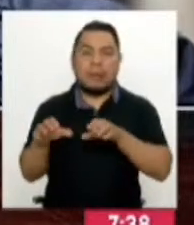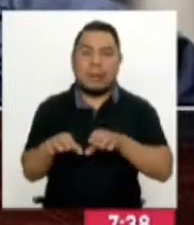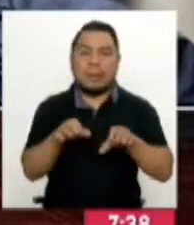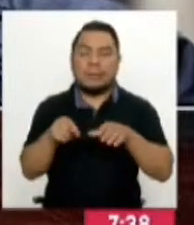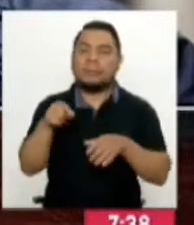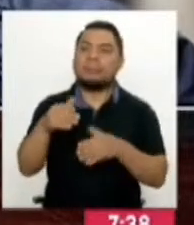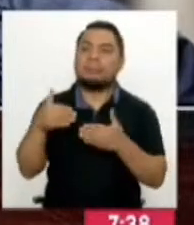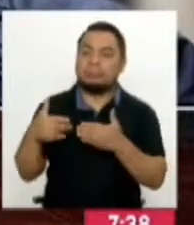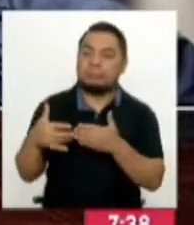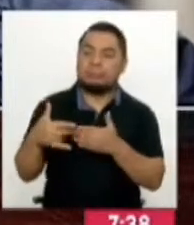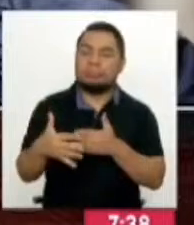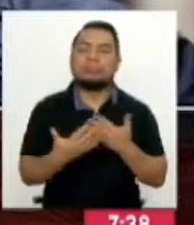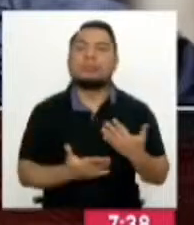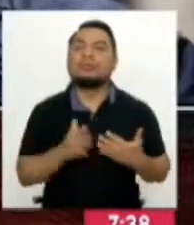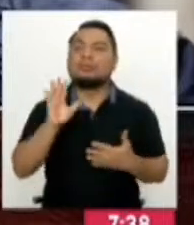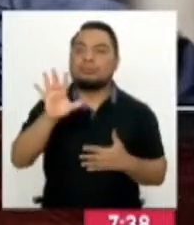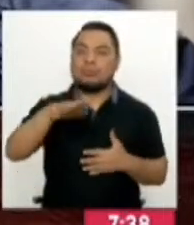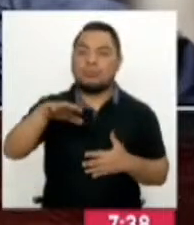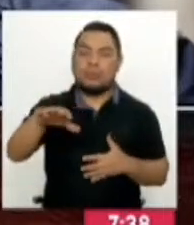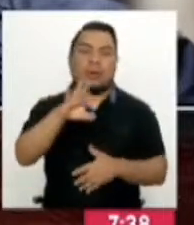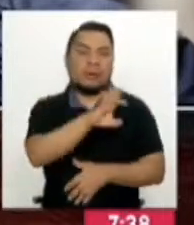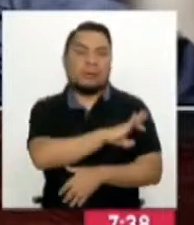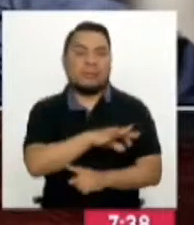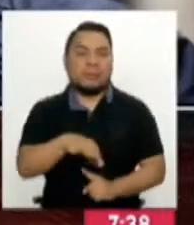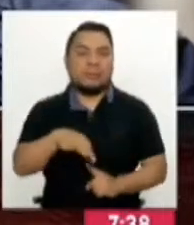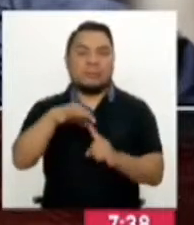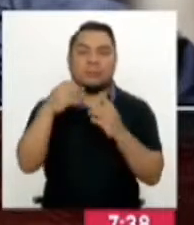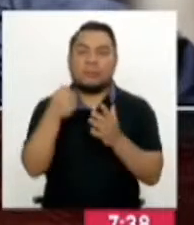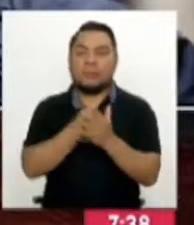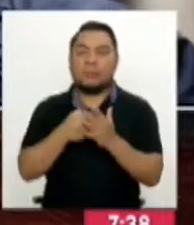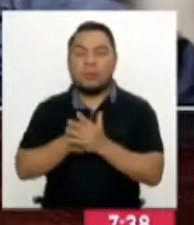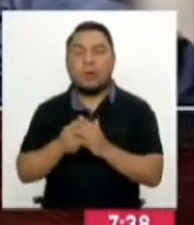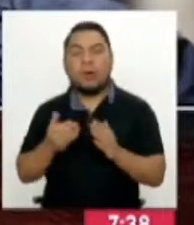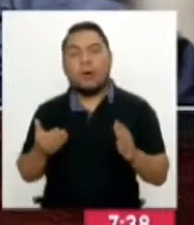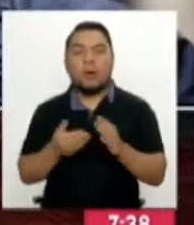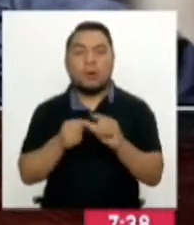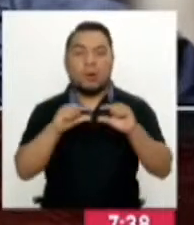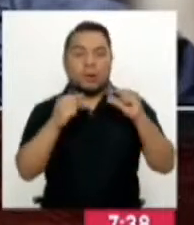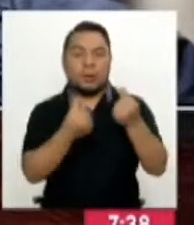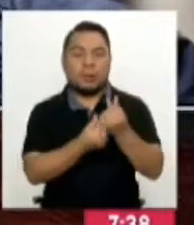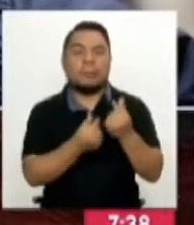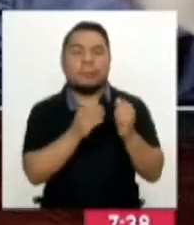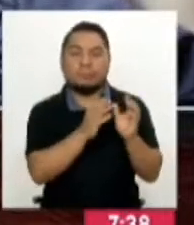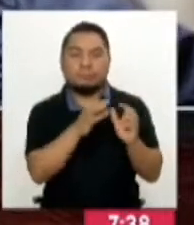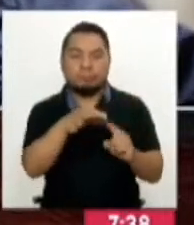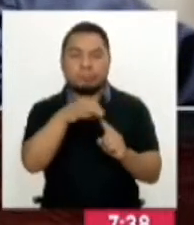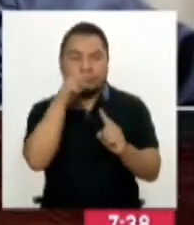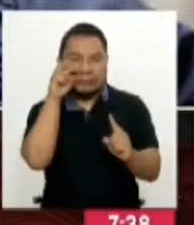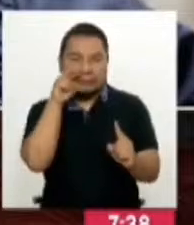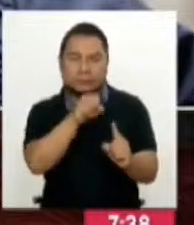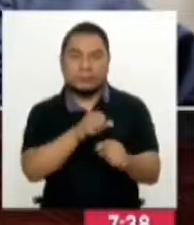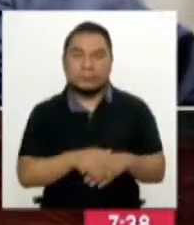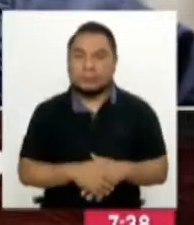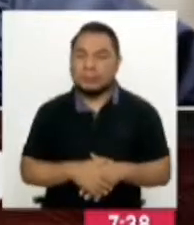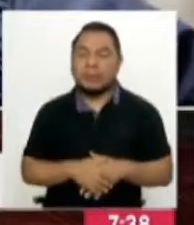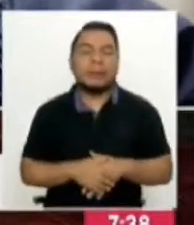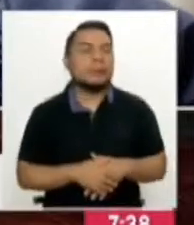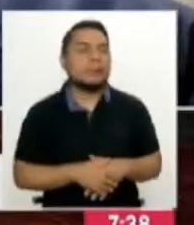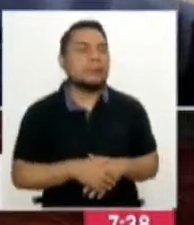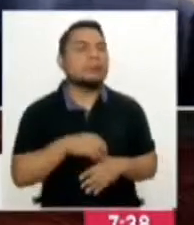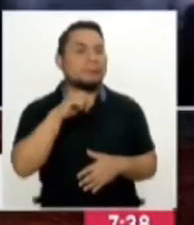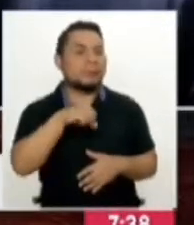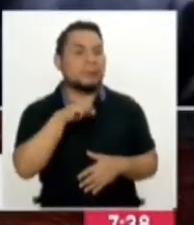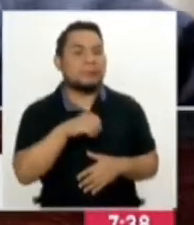haciendo desde la Fiscalía Especializada en Lucha contra el Crimen Organizado. Muy bien, fíjese usted,